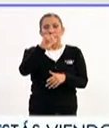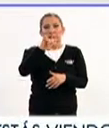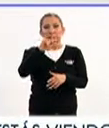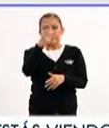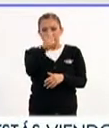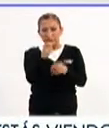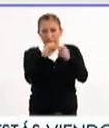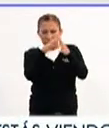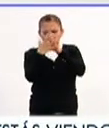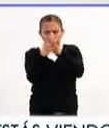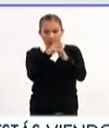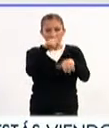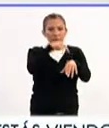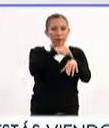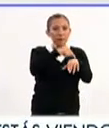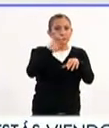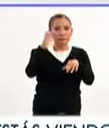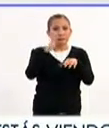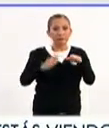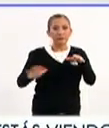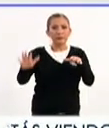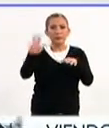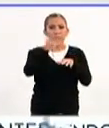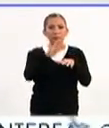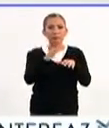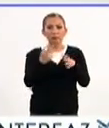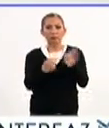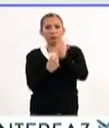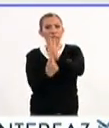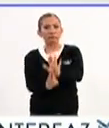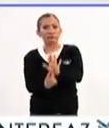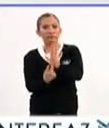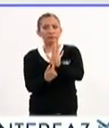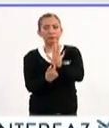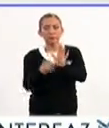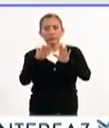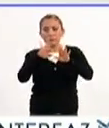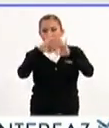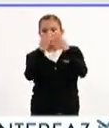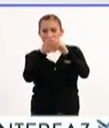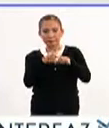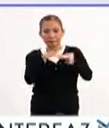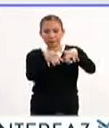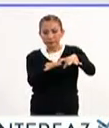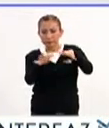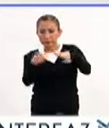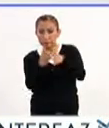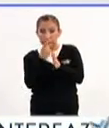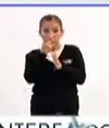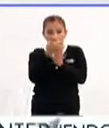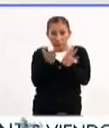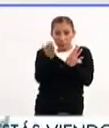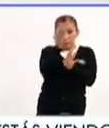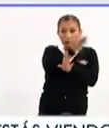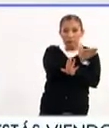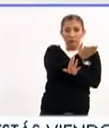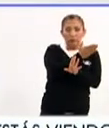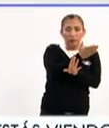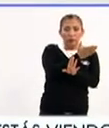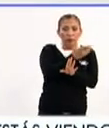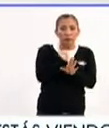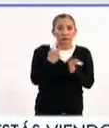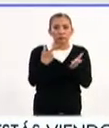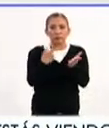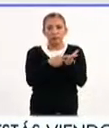es una distorsión del espacio-tiempo que se manifiesta como un fenómeno ondulatorio, y lo predijo desde entonces, desde